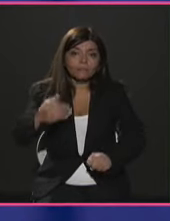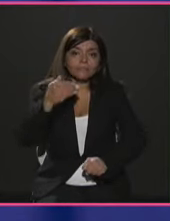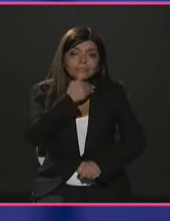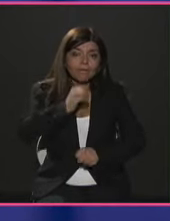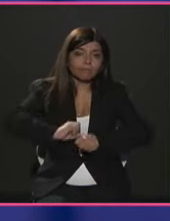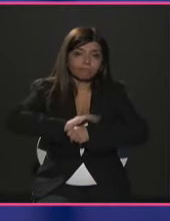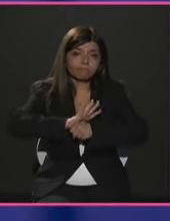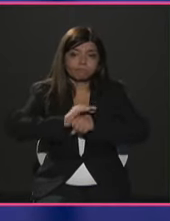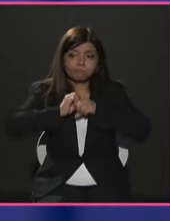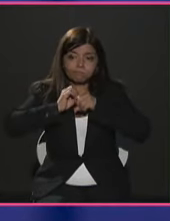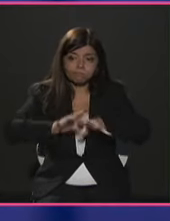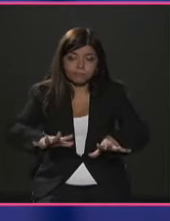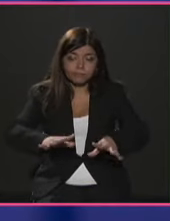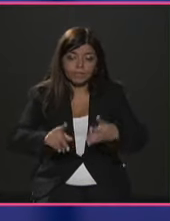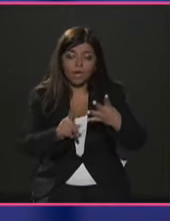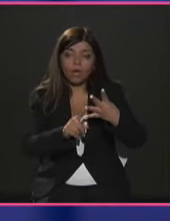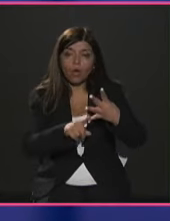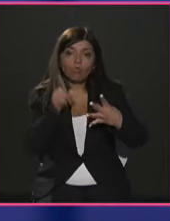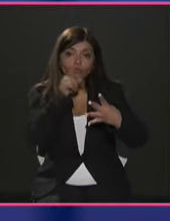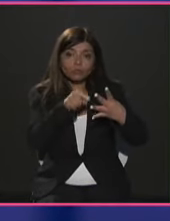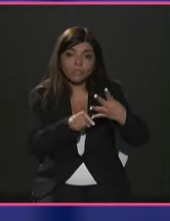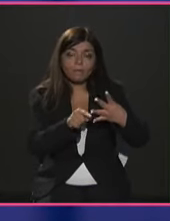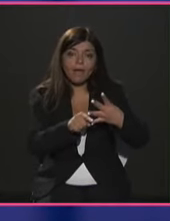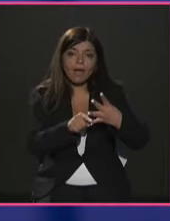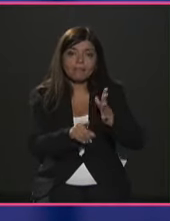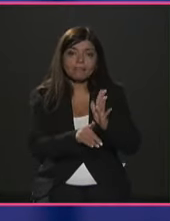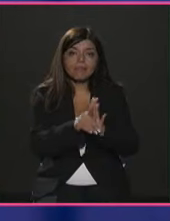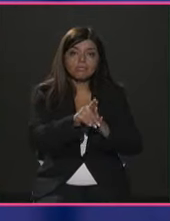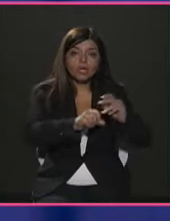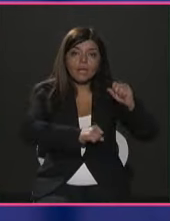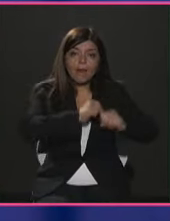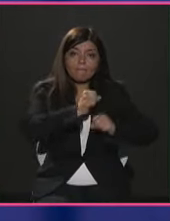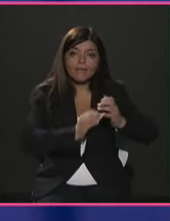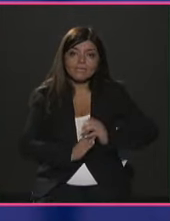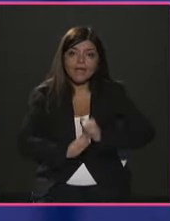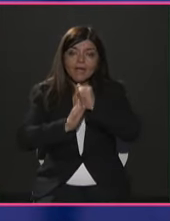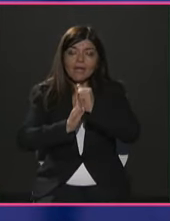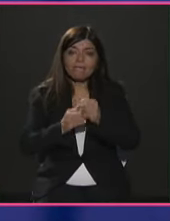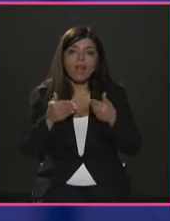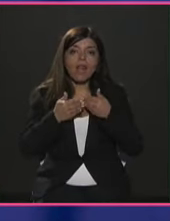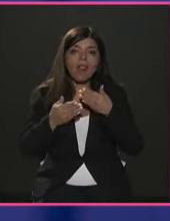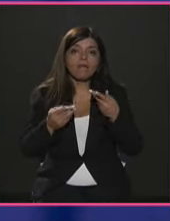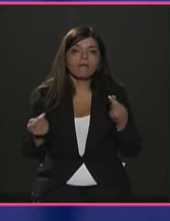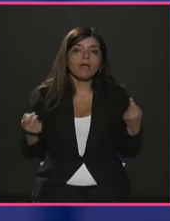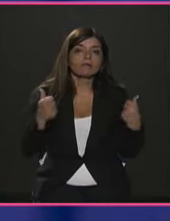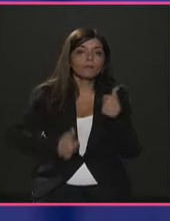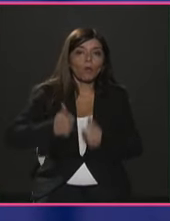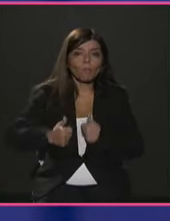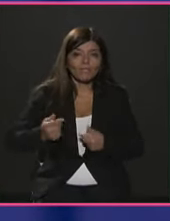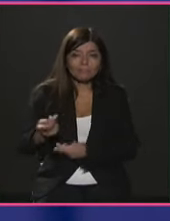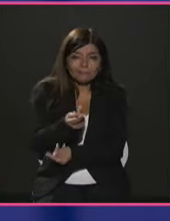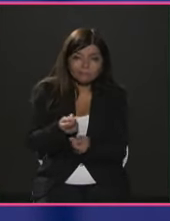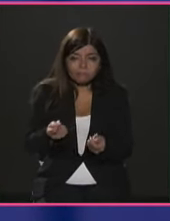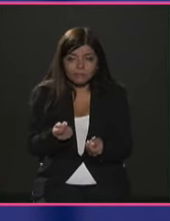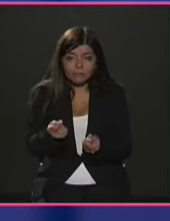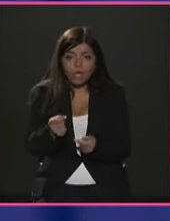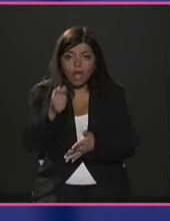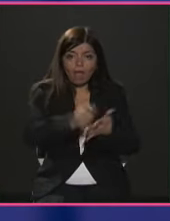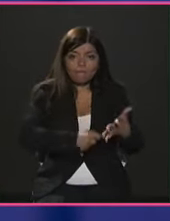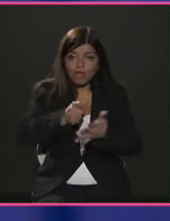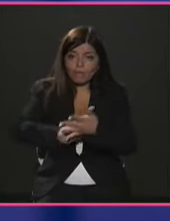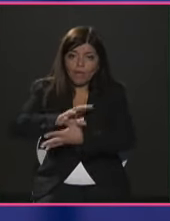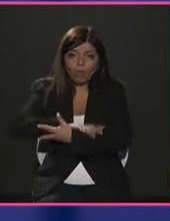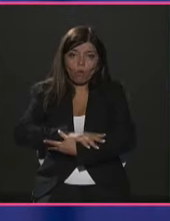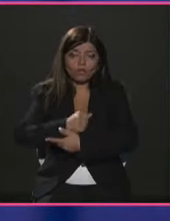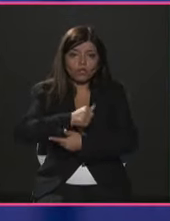pandemias y la cuarta y última desarrollar empresas líderes en libre competencia con las firmas de otros países